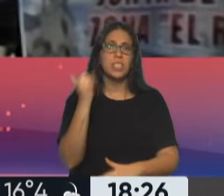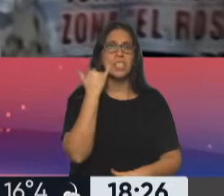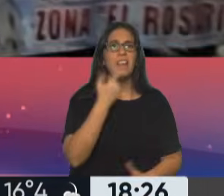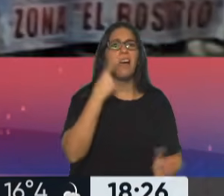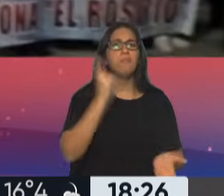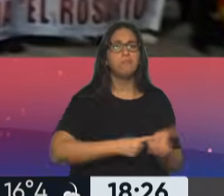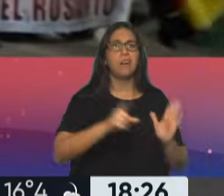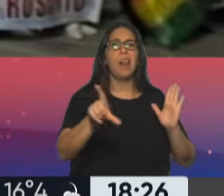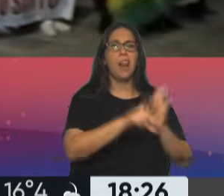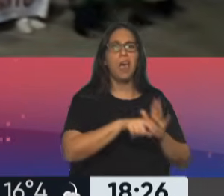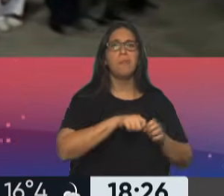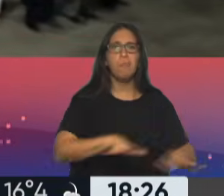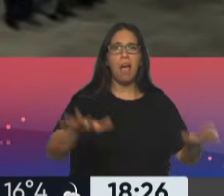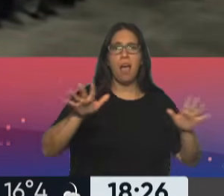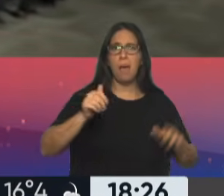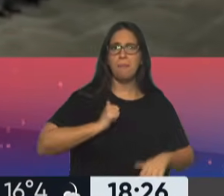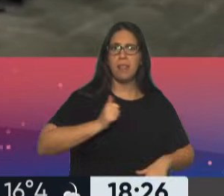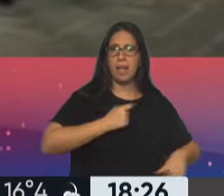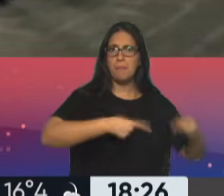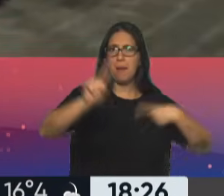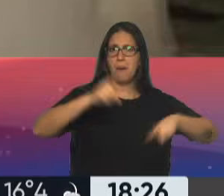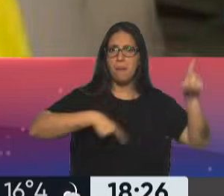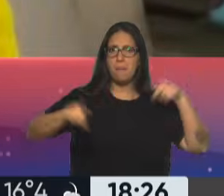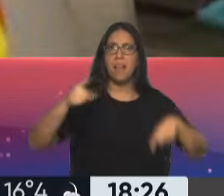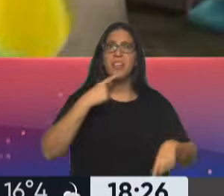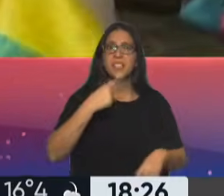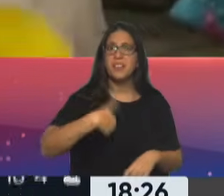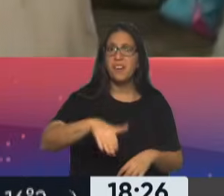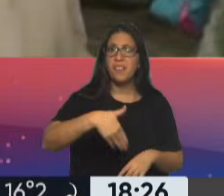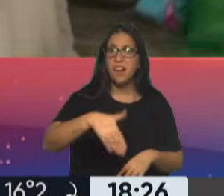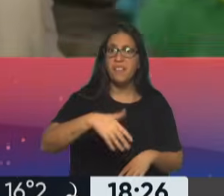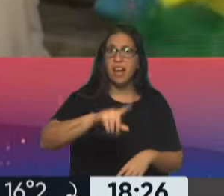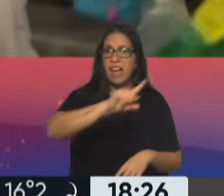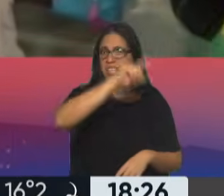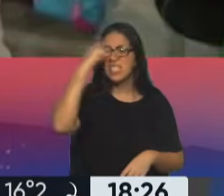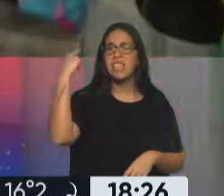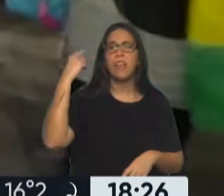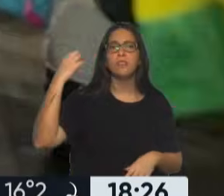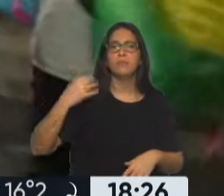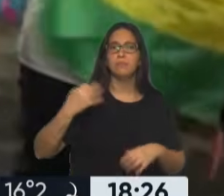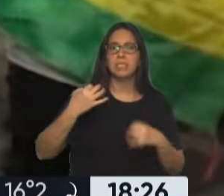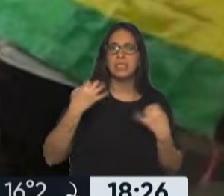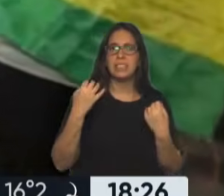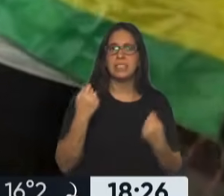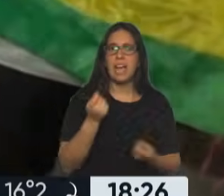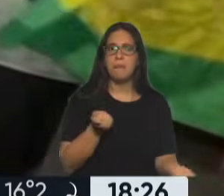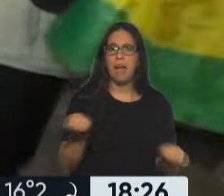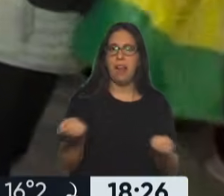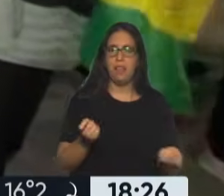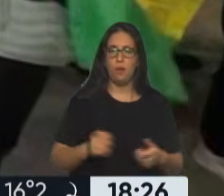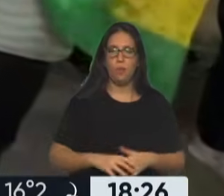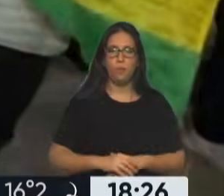para habilitar el despliegue militar y evalúa declarar formalmente un estado de excepción.